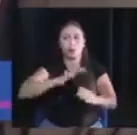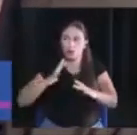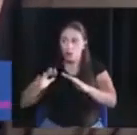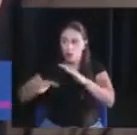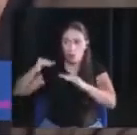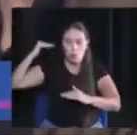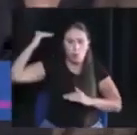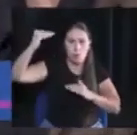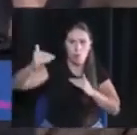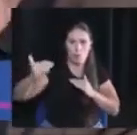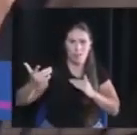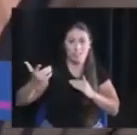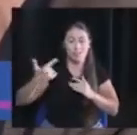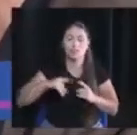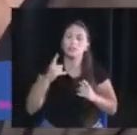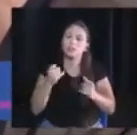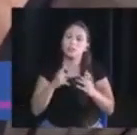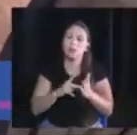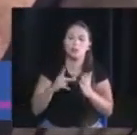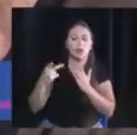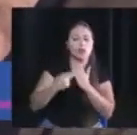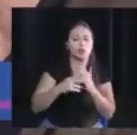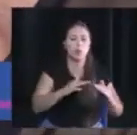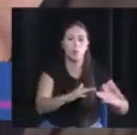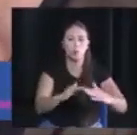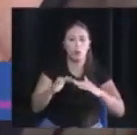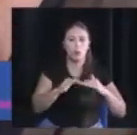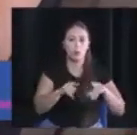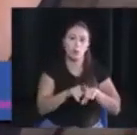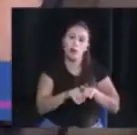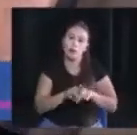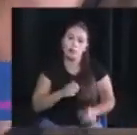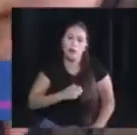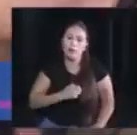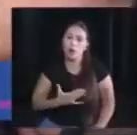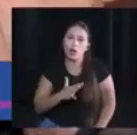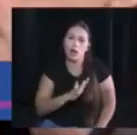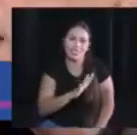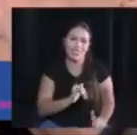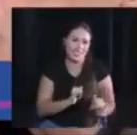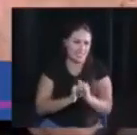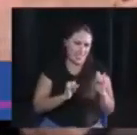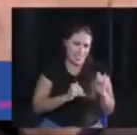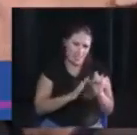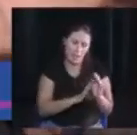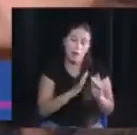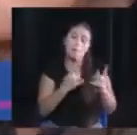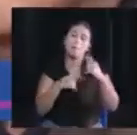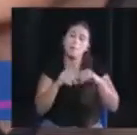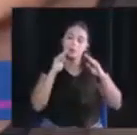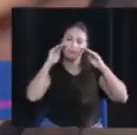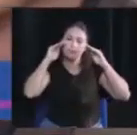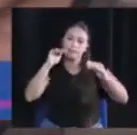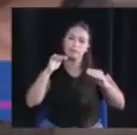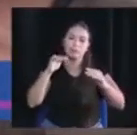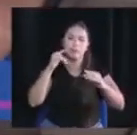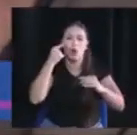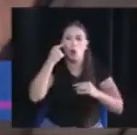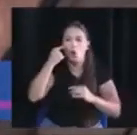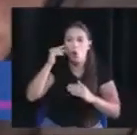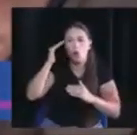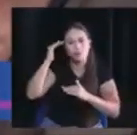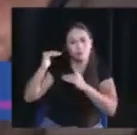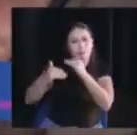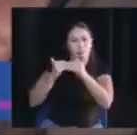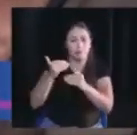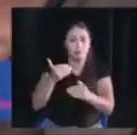proyecto igualitario, como ha sido la vocación de siempre de las izquierdas, pero con énfasis en el conocimiento, cosa